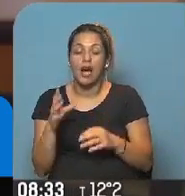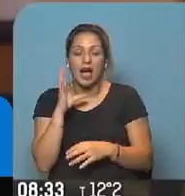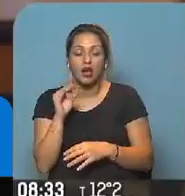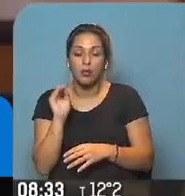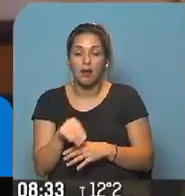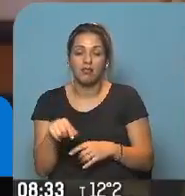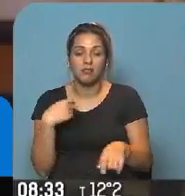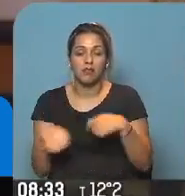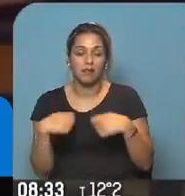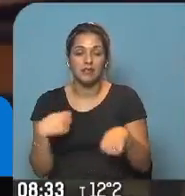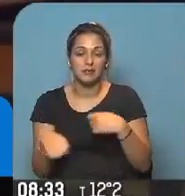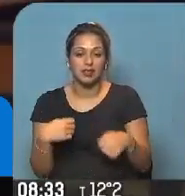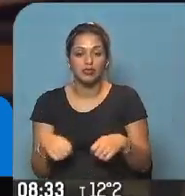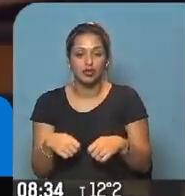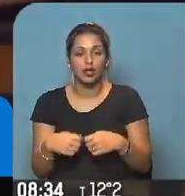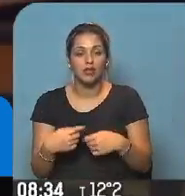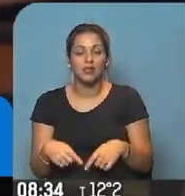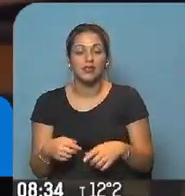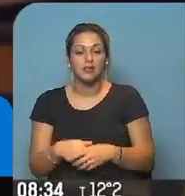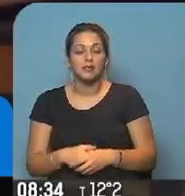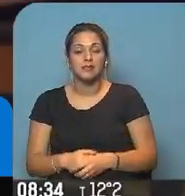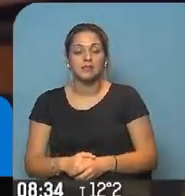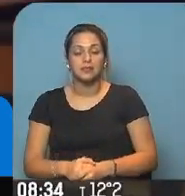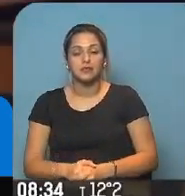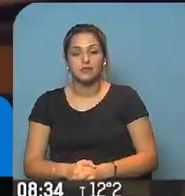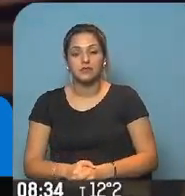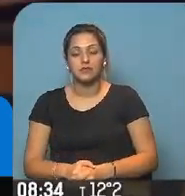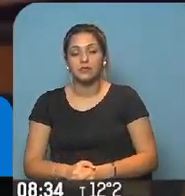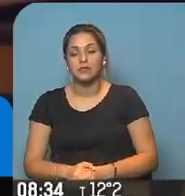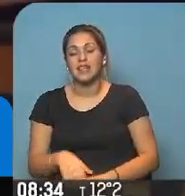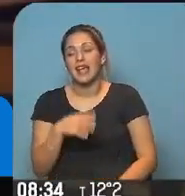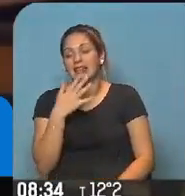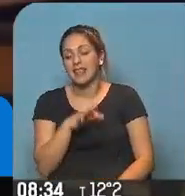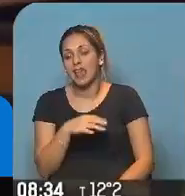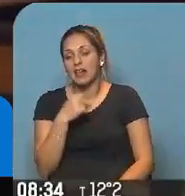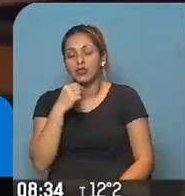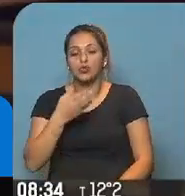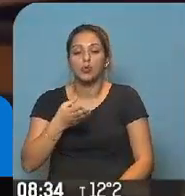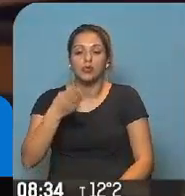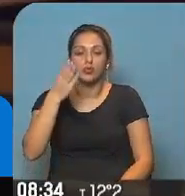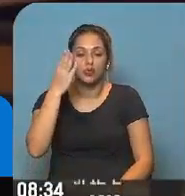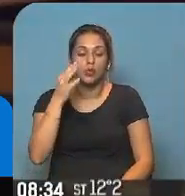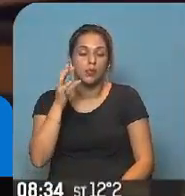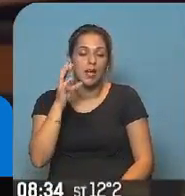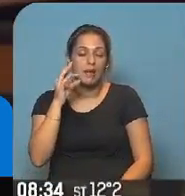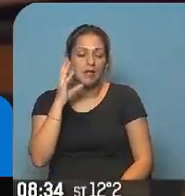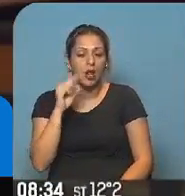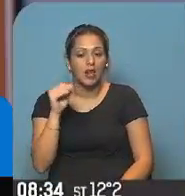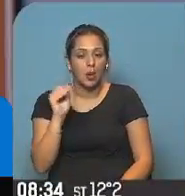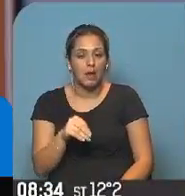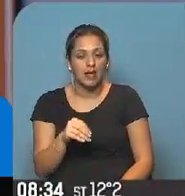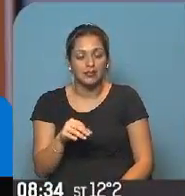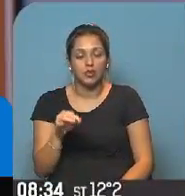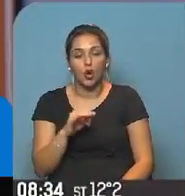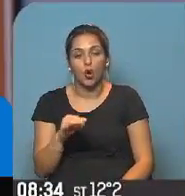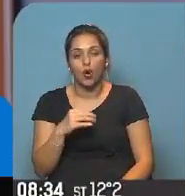de metas. ¿Qué significa eso? Por ahí contemplar una banda de inflación un poco más generosa, por